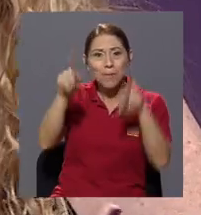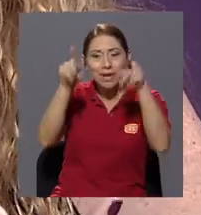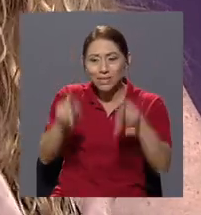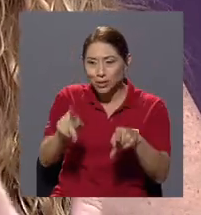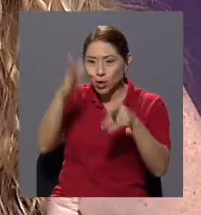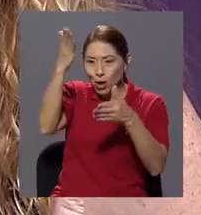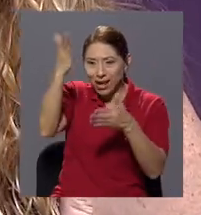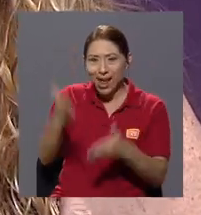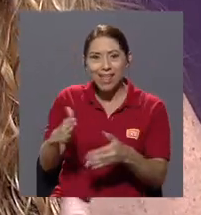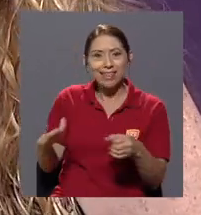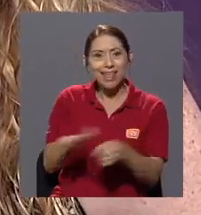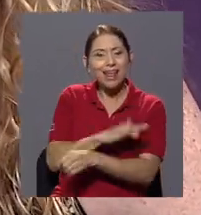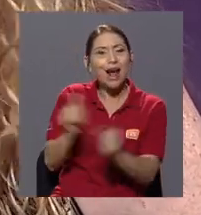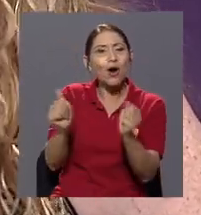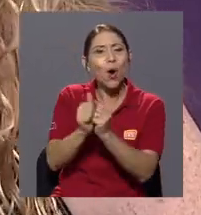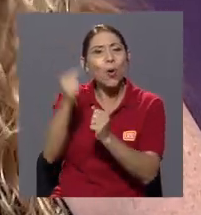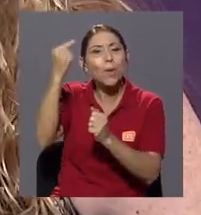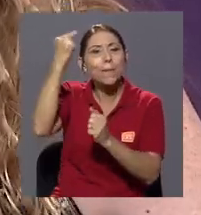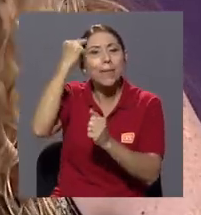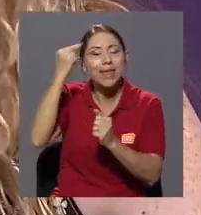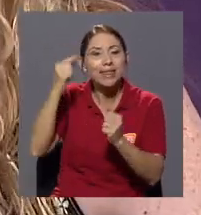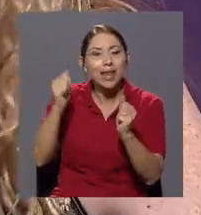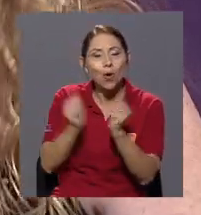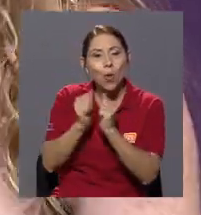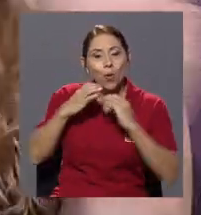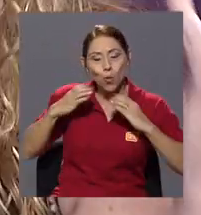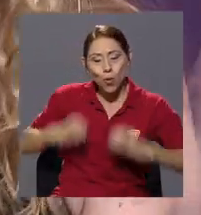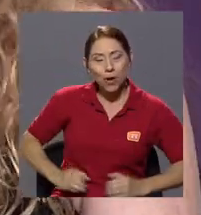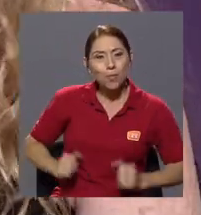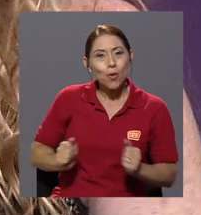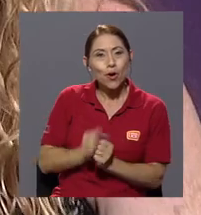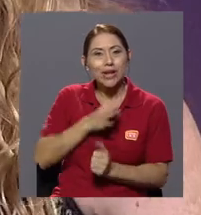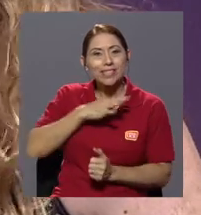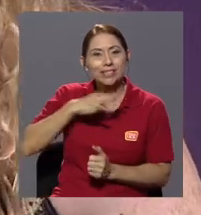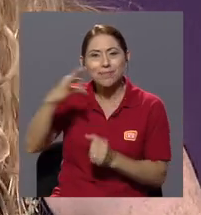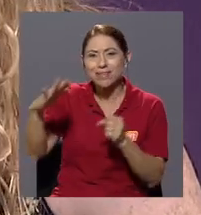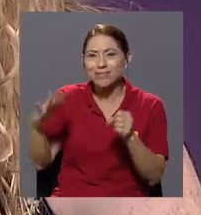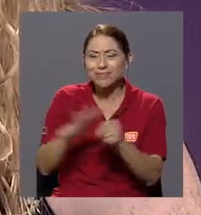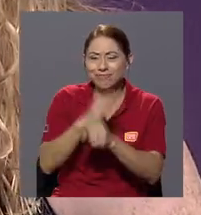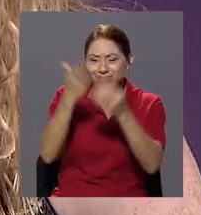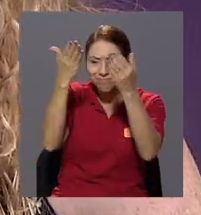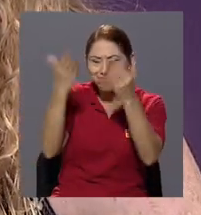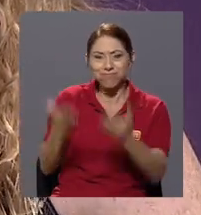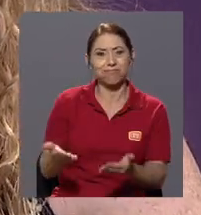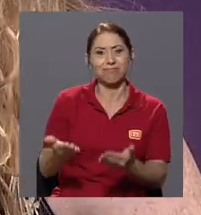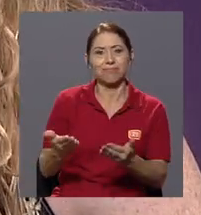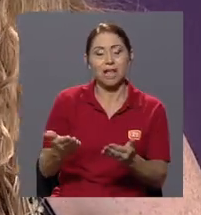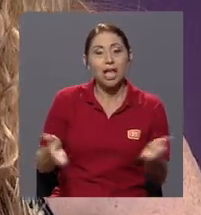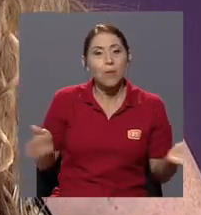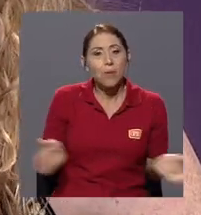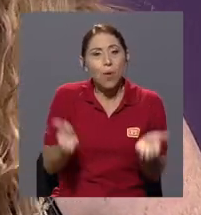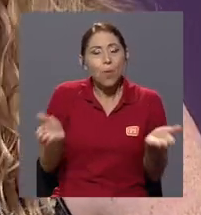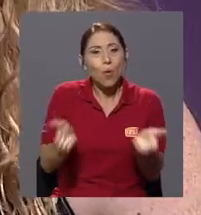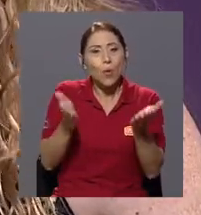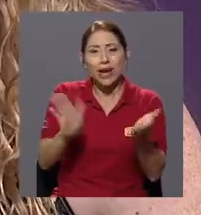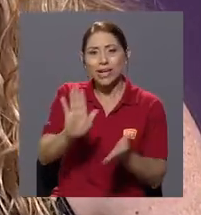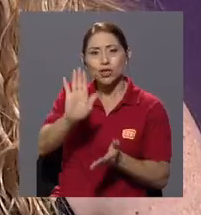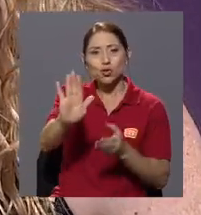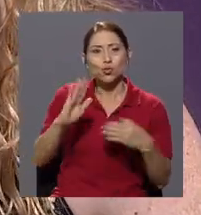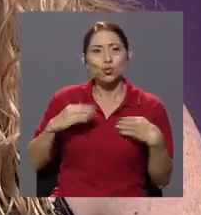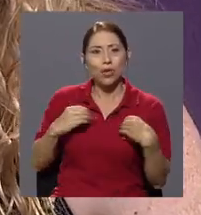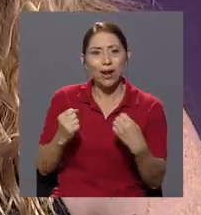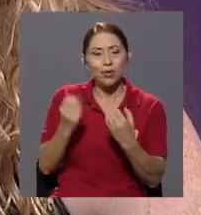con mente con cuerpo y con espíritu entera y promover la salud de